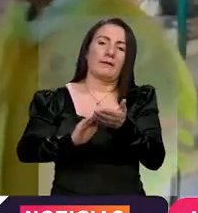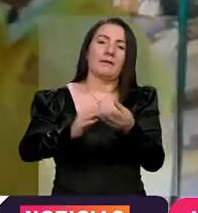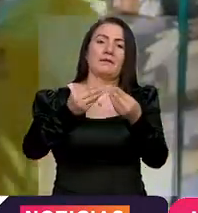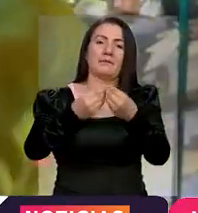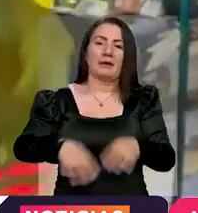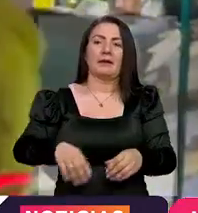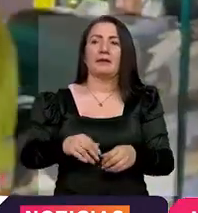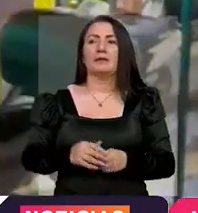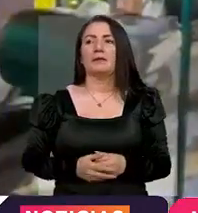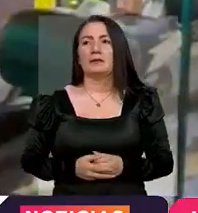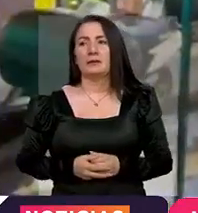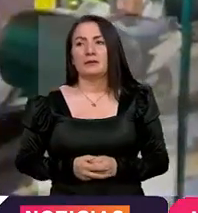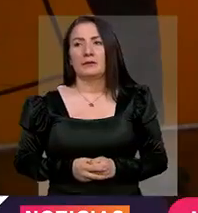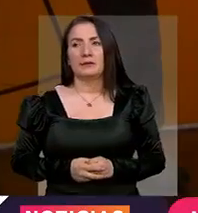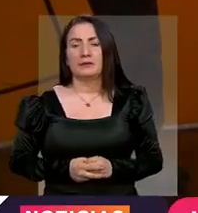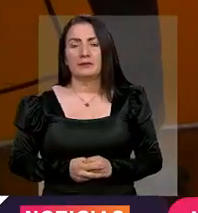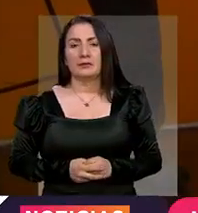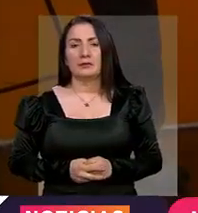de material del talud.